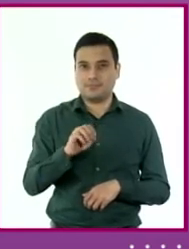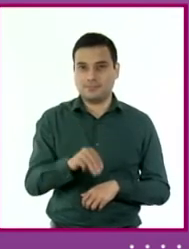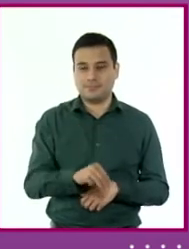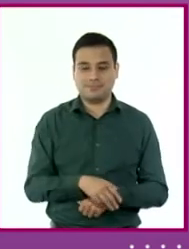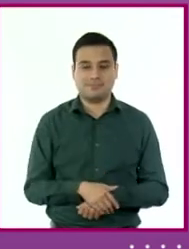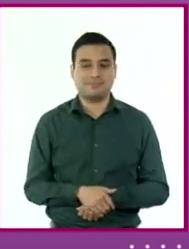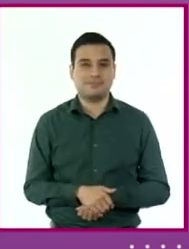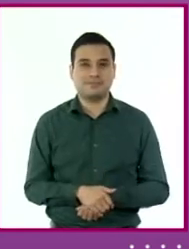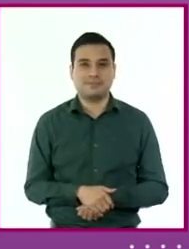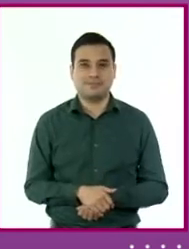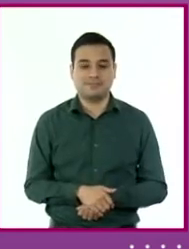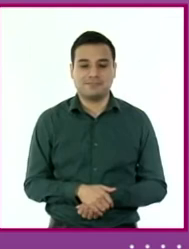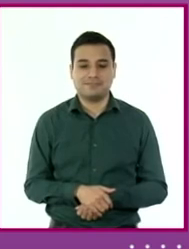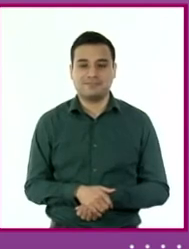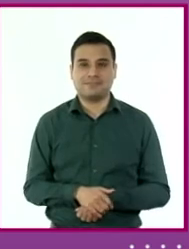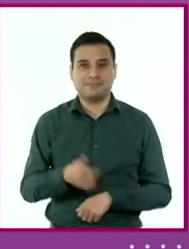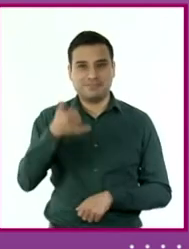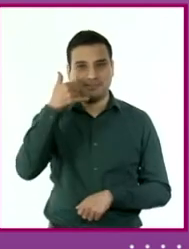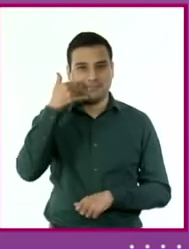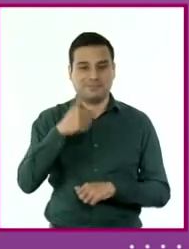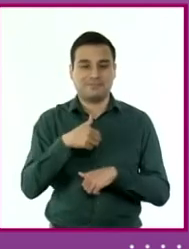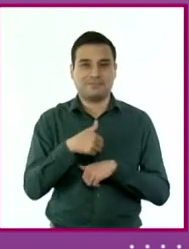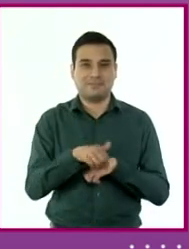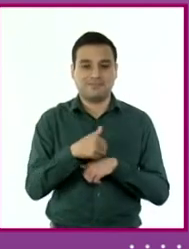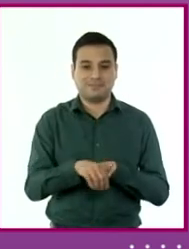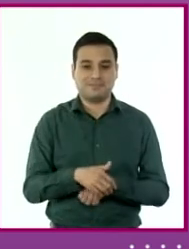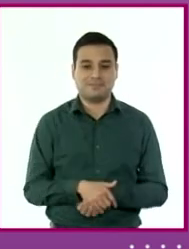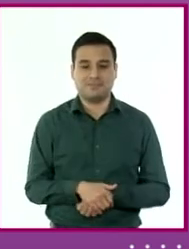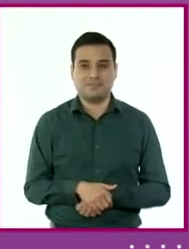snakesmart@venom.com. Telephone number